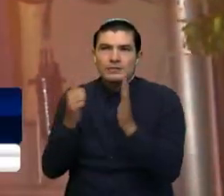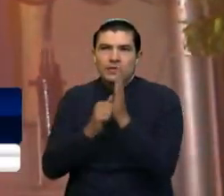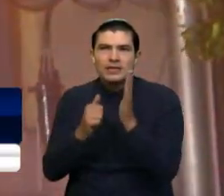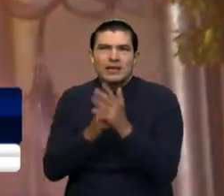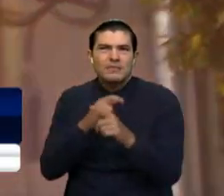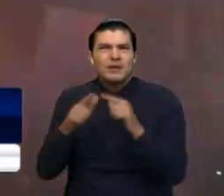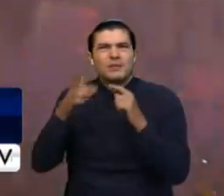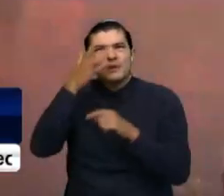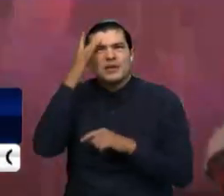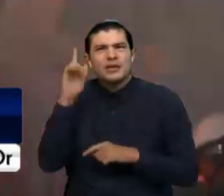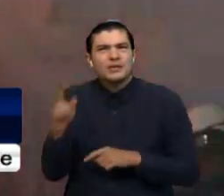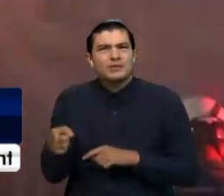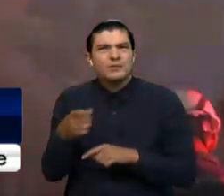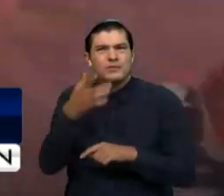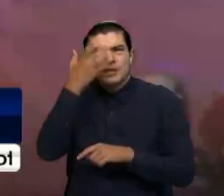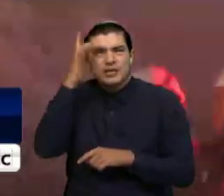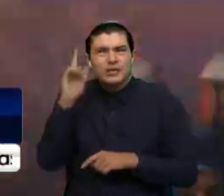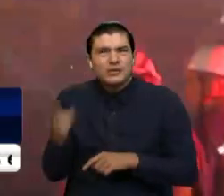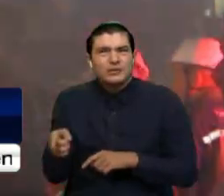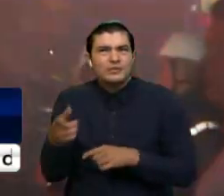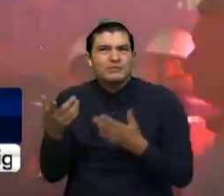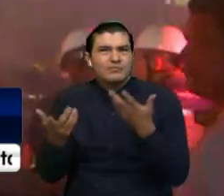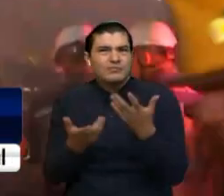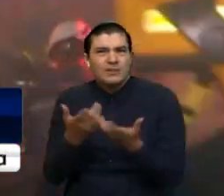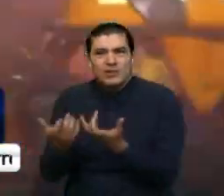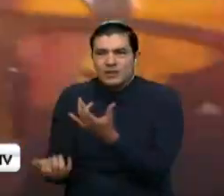producir este voraz incendio que alcanzó a dañar el interior de otros locales de la zona